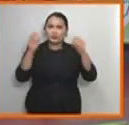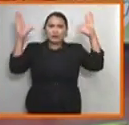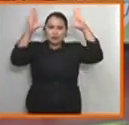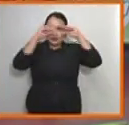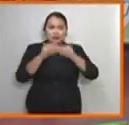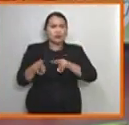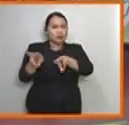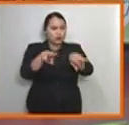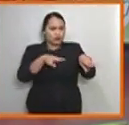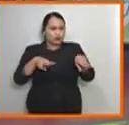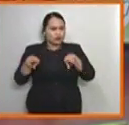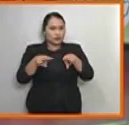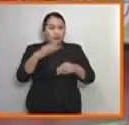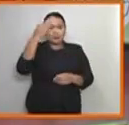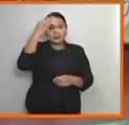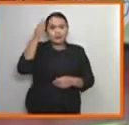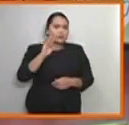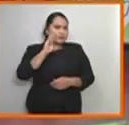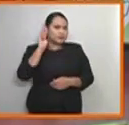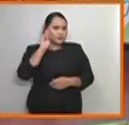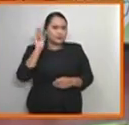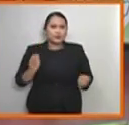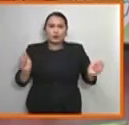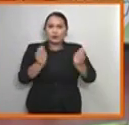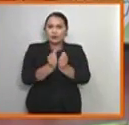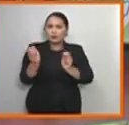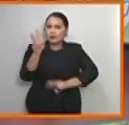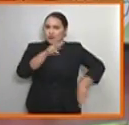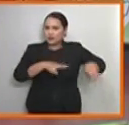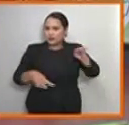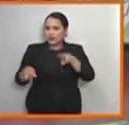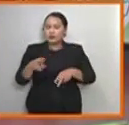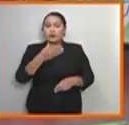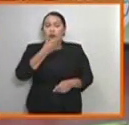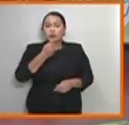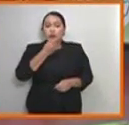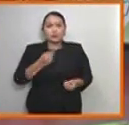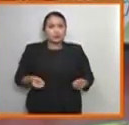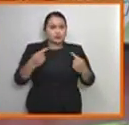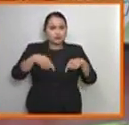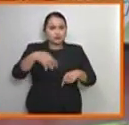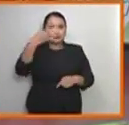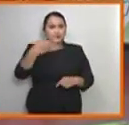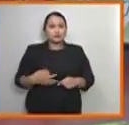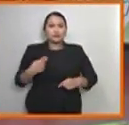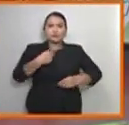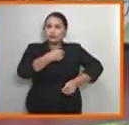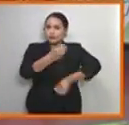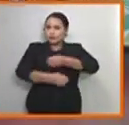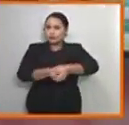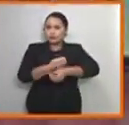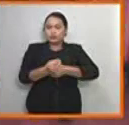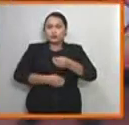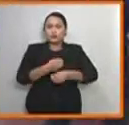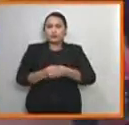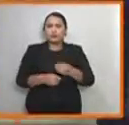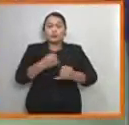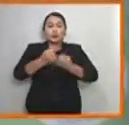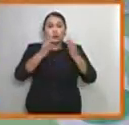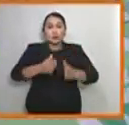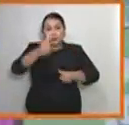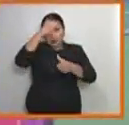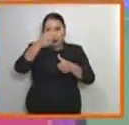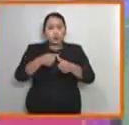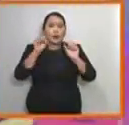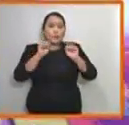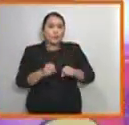estamos completamente en vivo. Les saluda Belinda Roca en compañía de nuestro auditor, quien le da transparencia a cada uno de los sorteos. Jugadores, te recuerdo que puedes